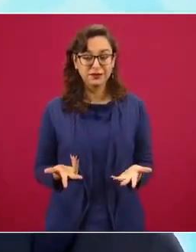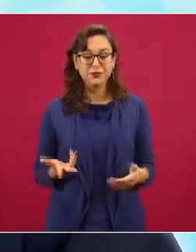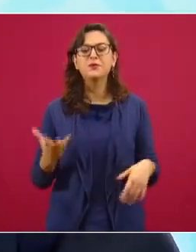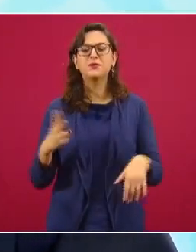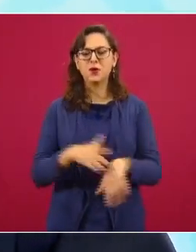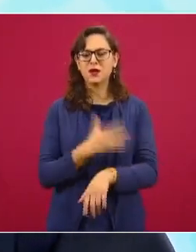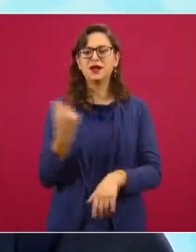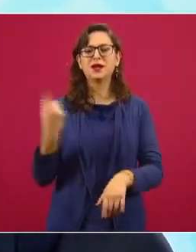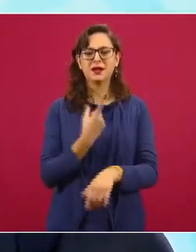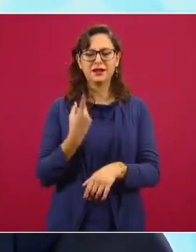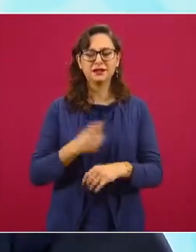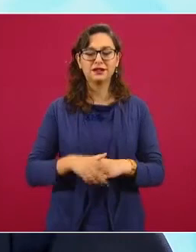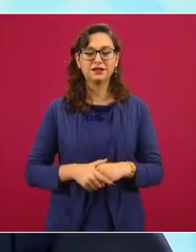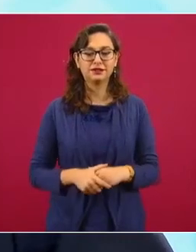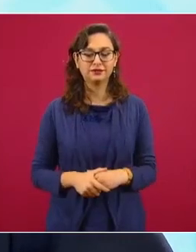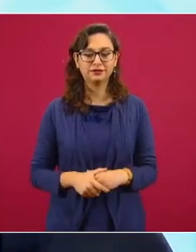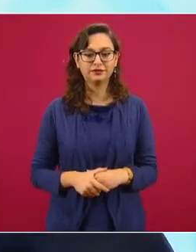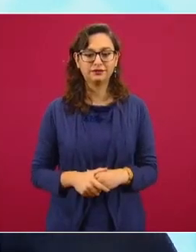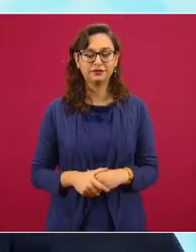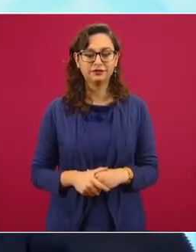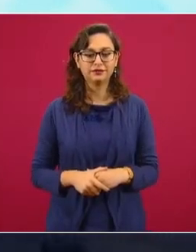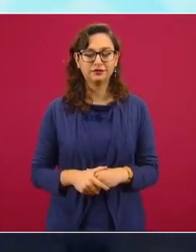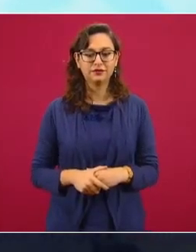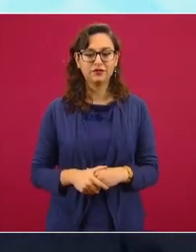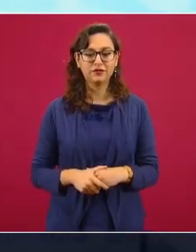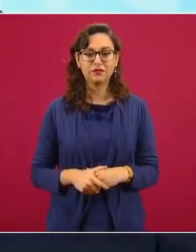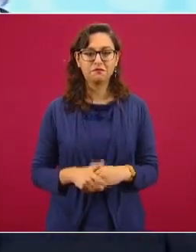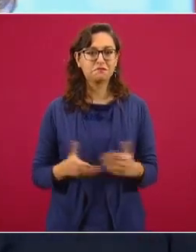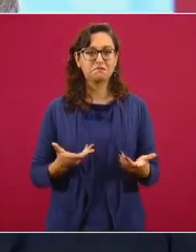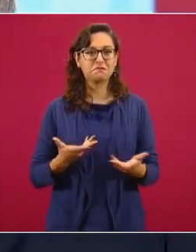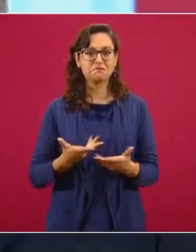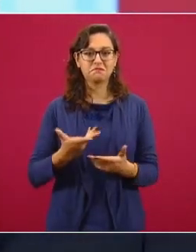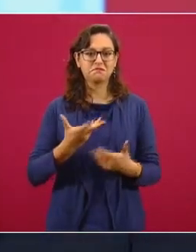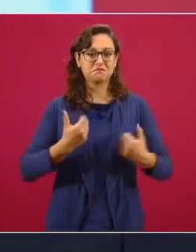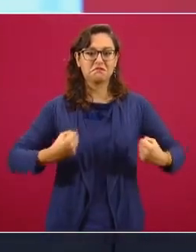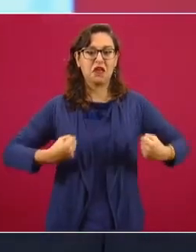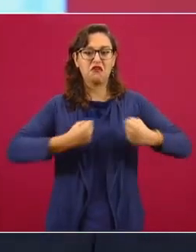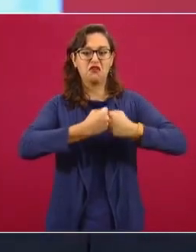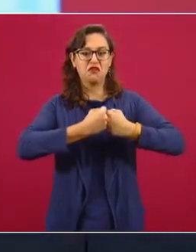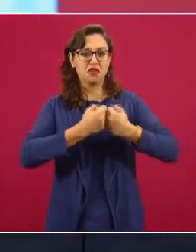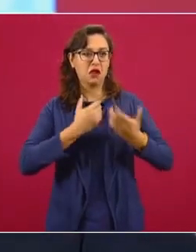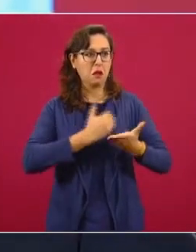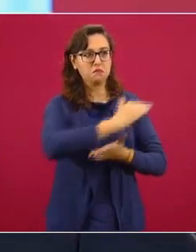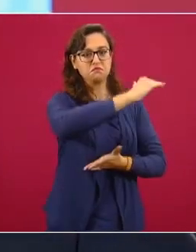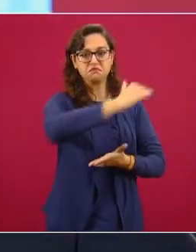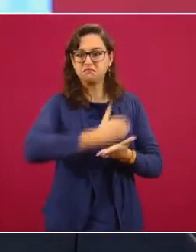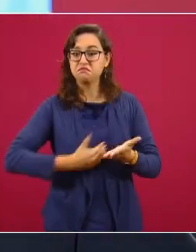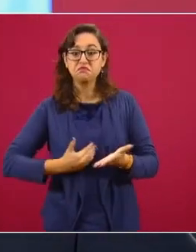porque no había frontera.